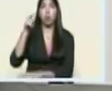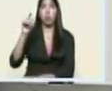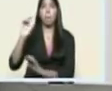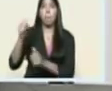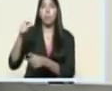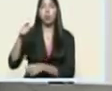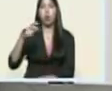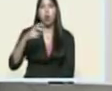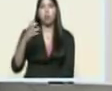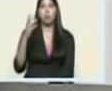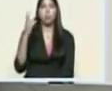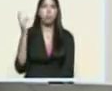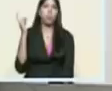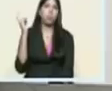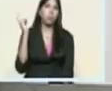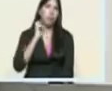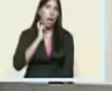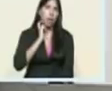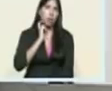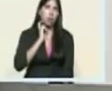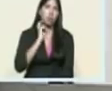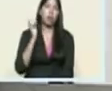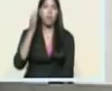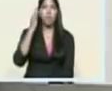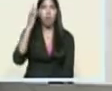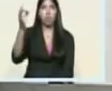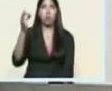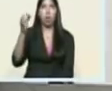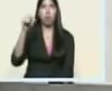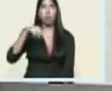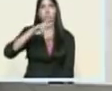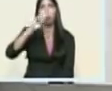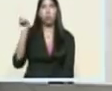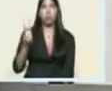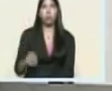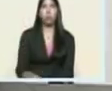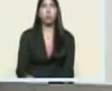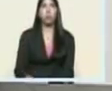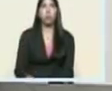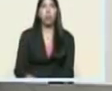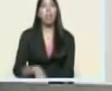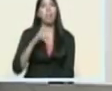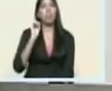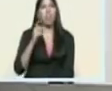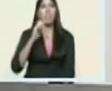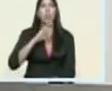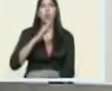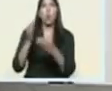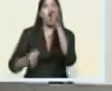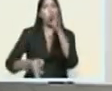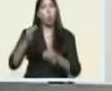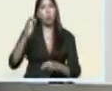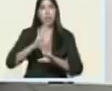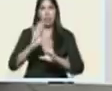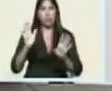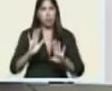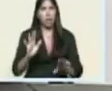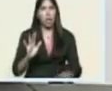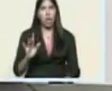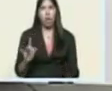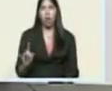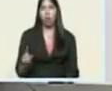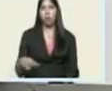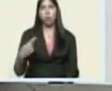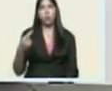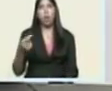ha iniciado el doctor Tarek William Saab, fiscal general de la República. En Venezuela tiene que haber justicia, ya basta. Que un día